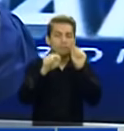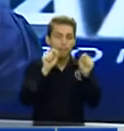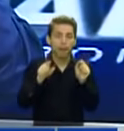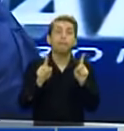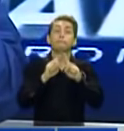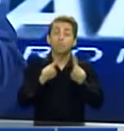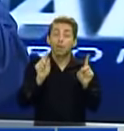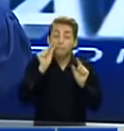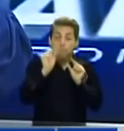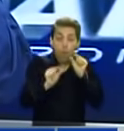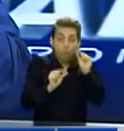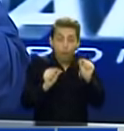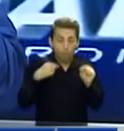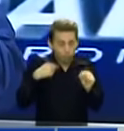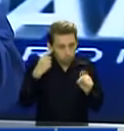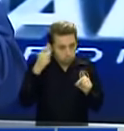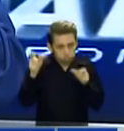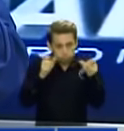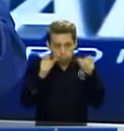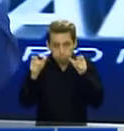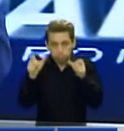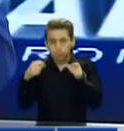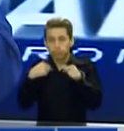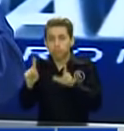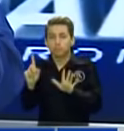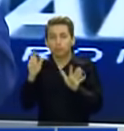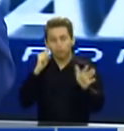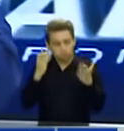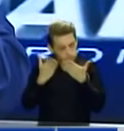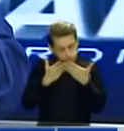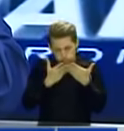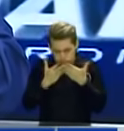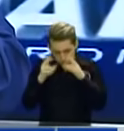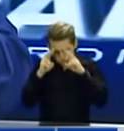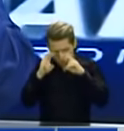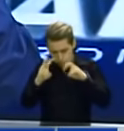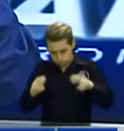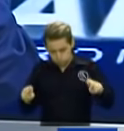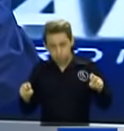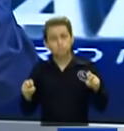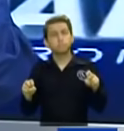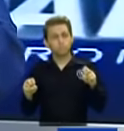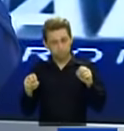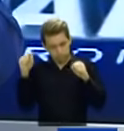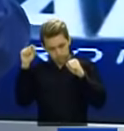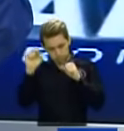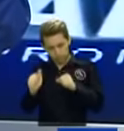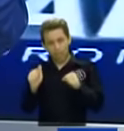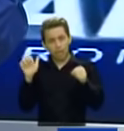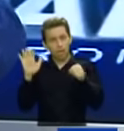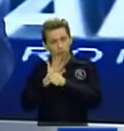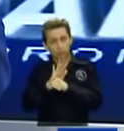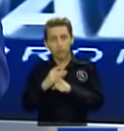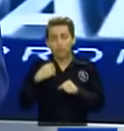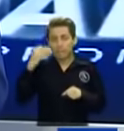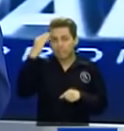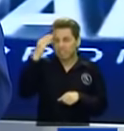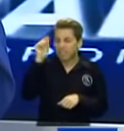a poco, uno a uno, y lo estamos estudiando. Llevamos el análisis completo, sabemos de quién se infectó, de